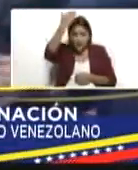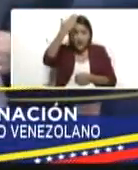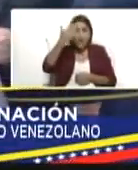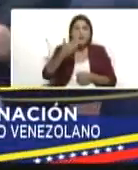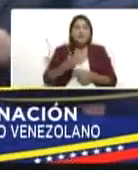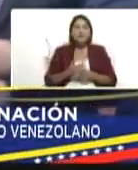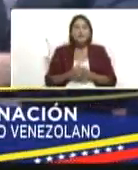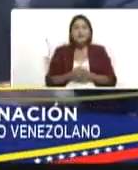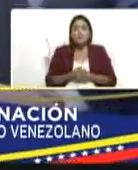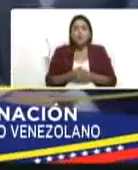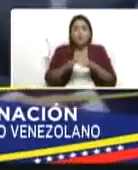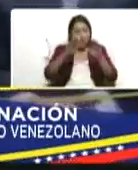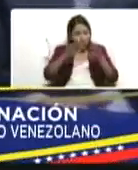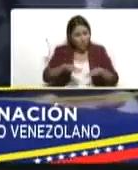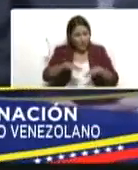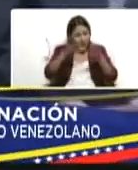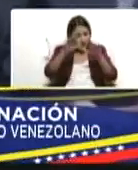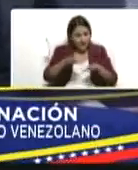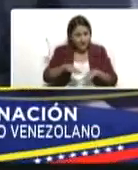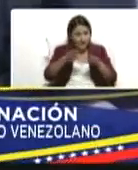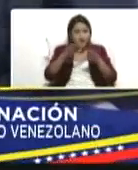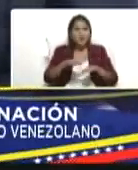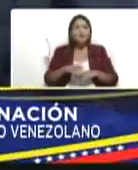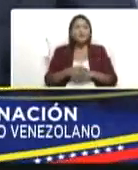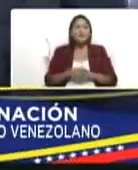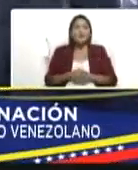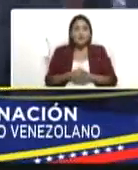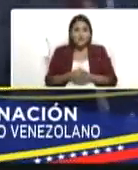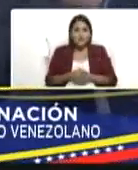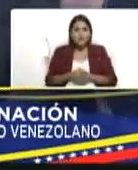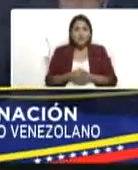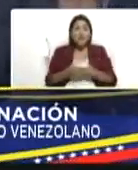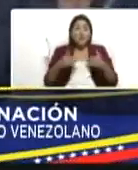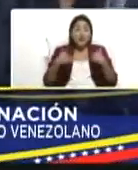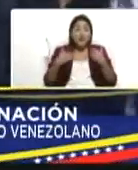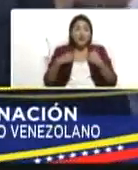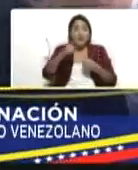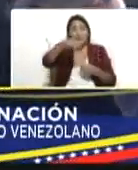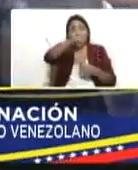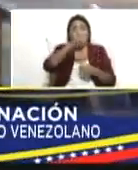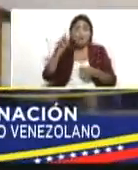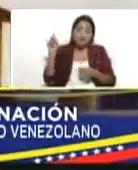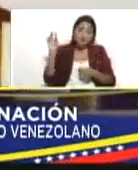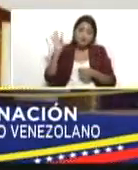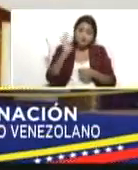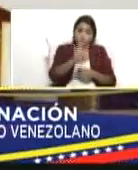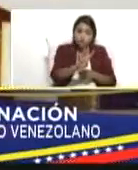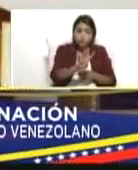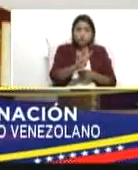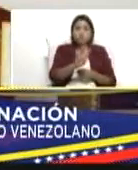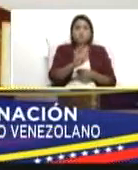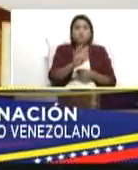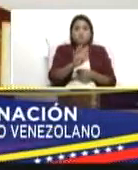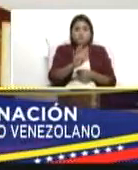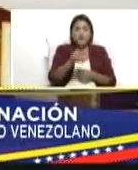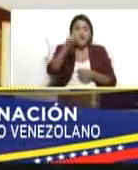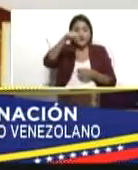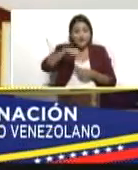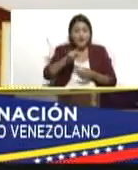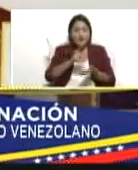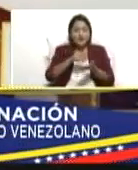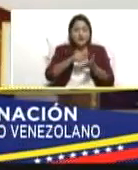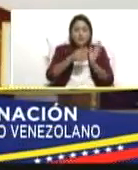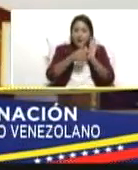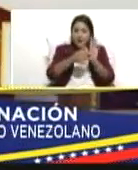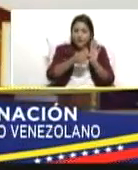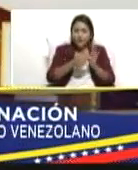prácticas religiosas del país me alegra mucho poder verlos nuevamente y que estén aquí acompañándonos